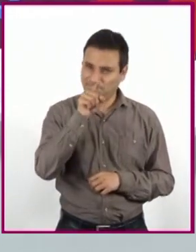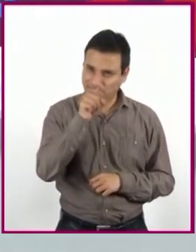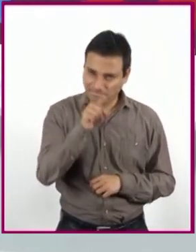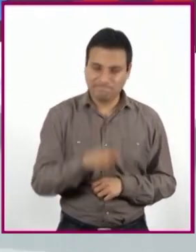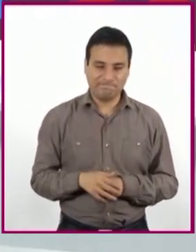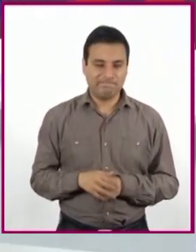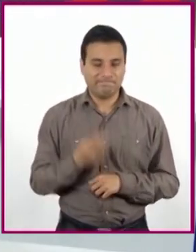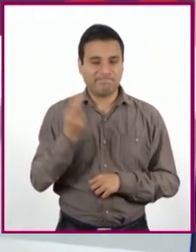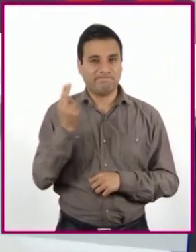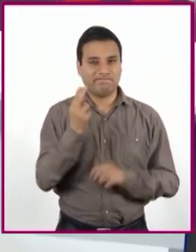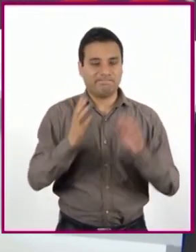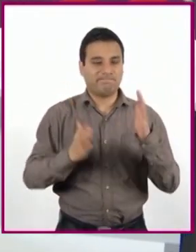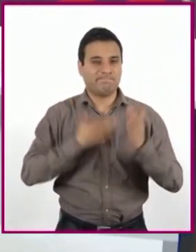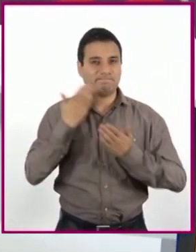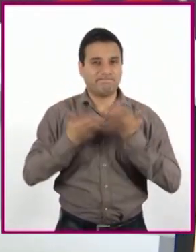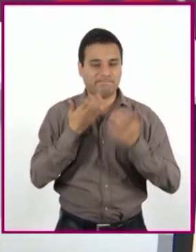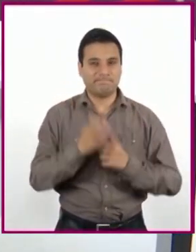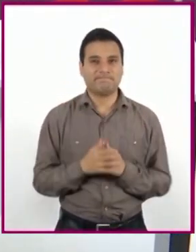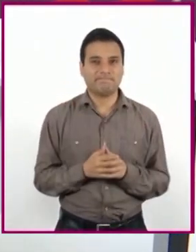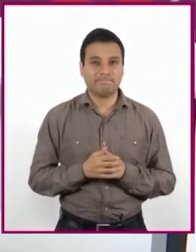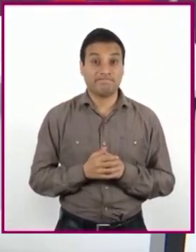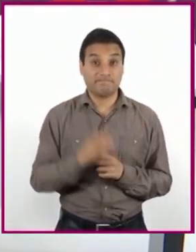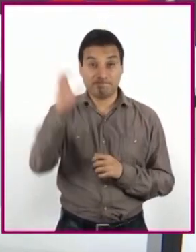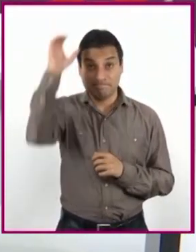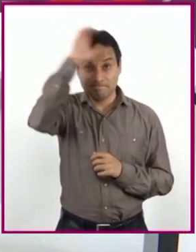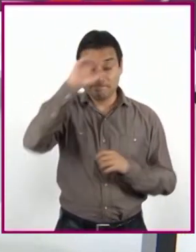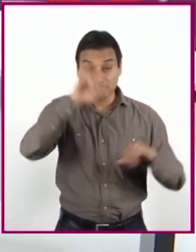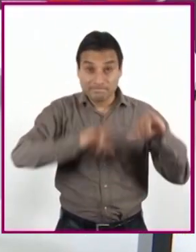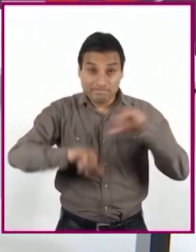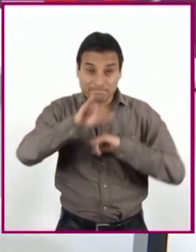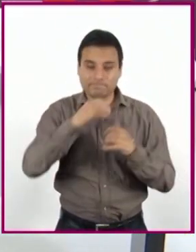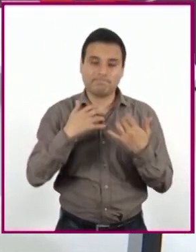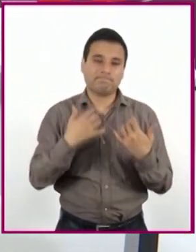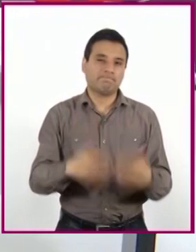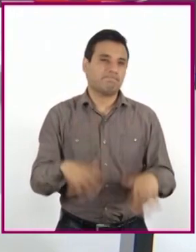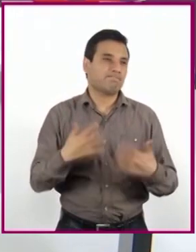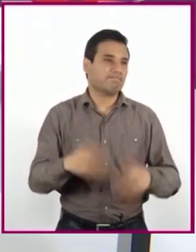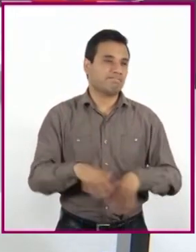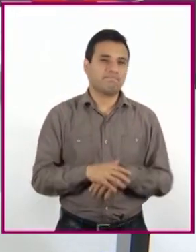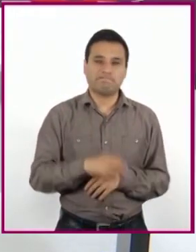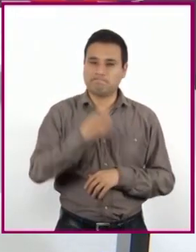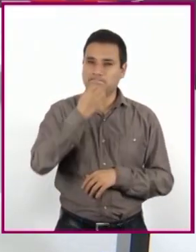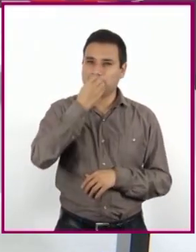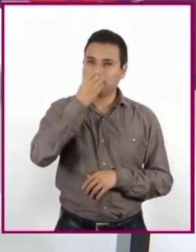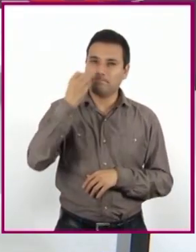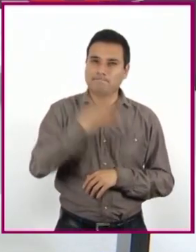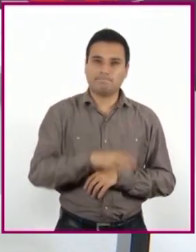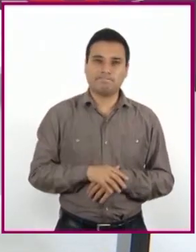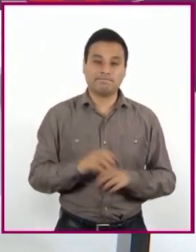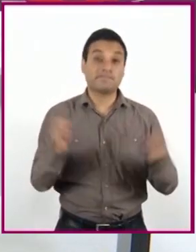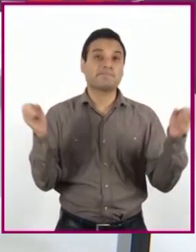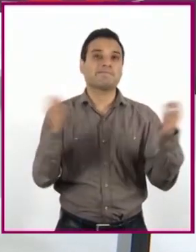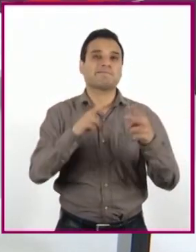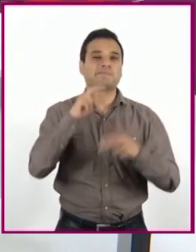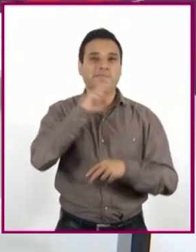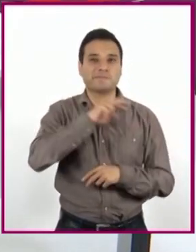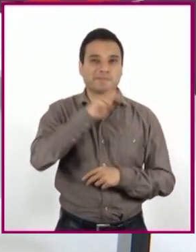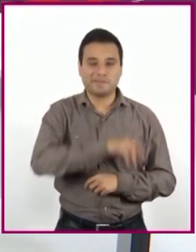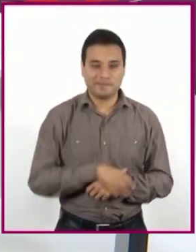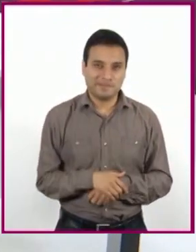parte de ella. Así es, la ciencia siempre está con y para nosotros. ¡Hasta la